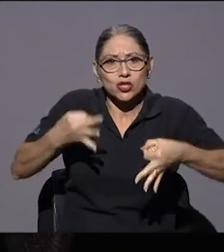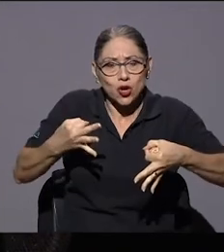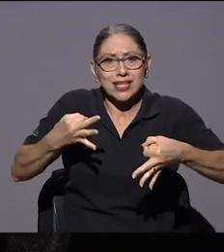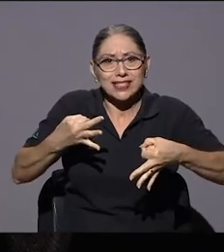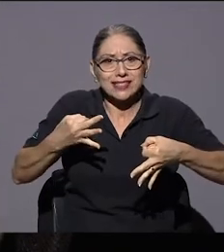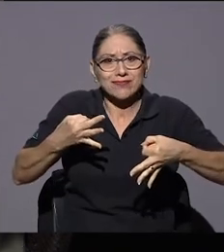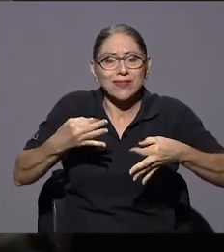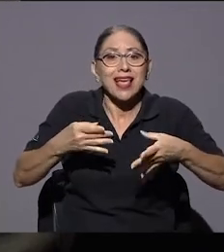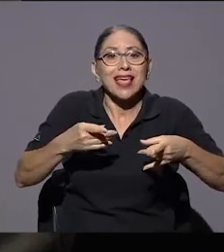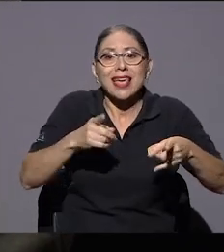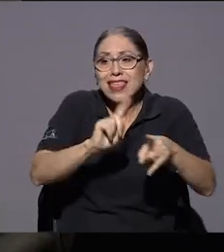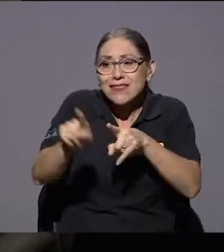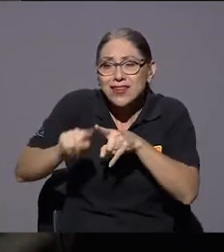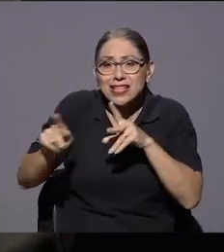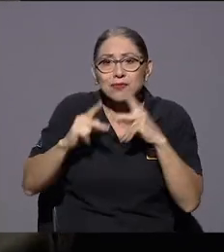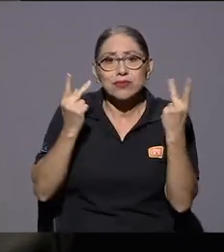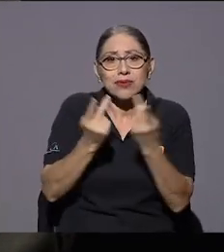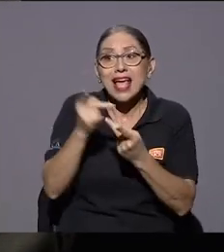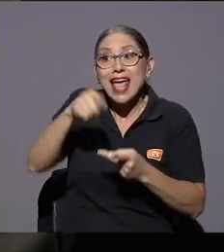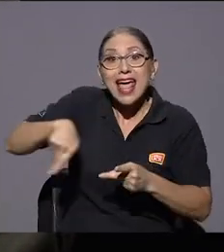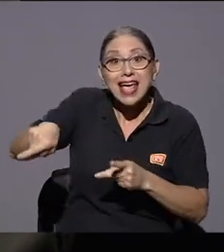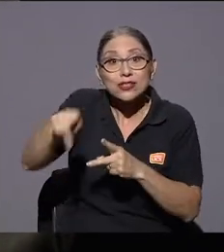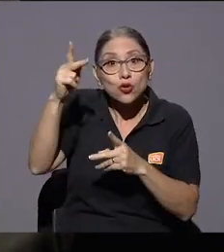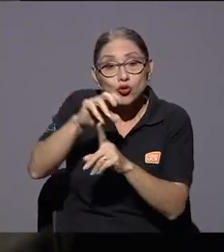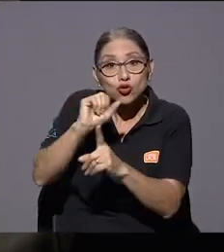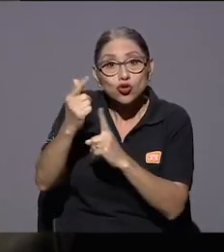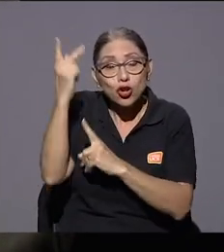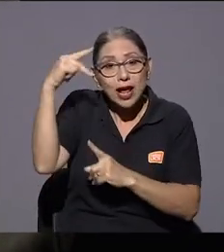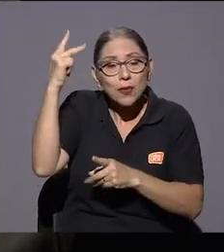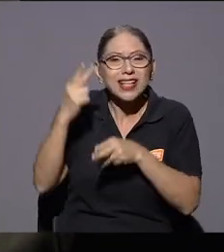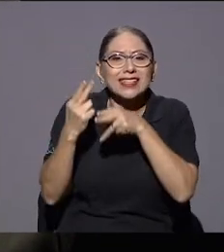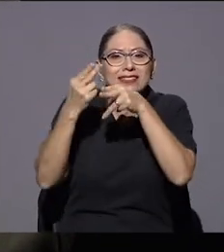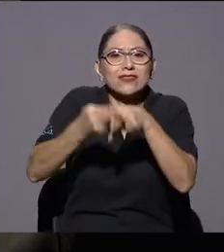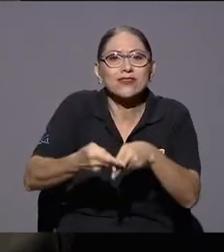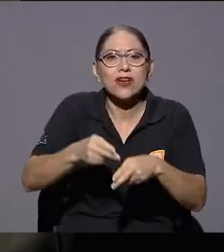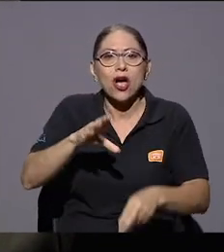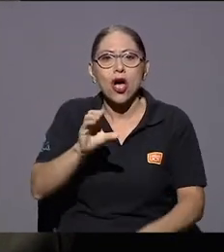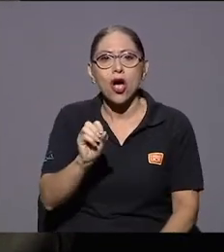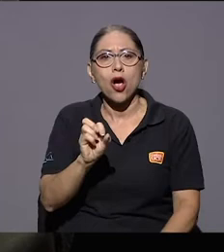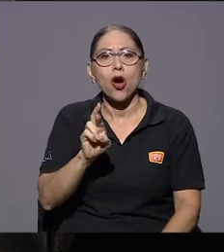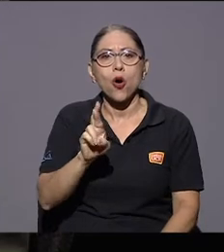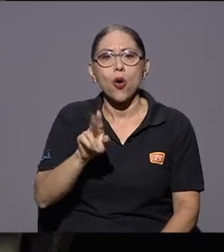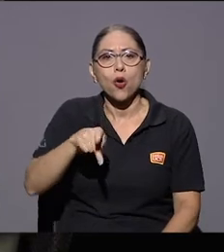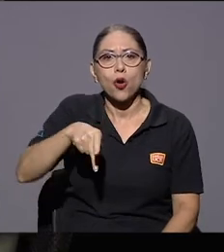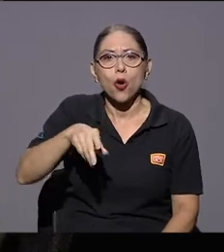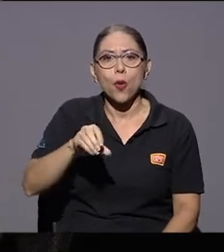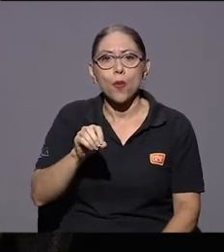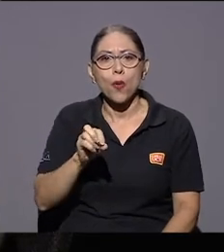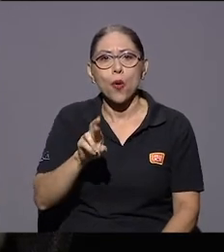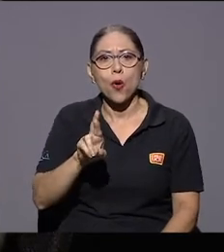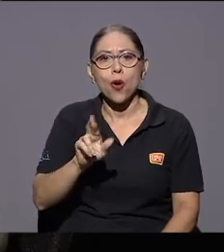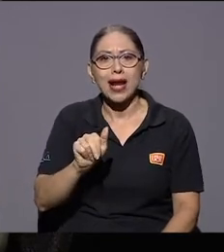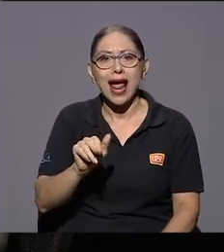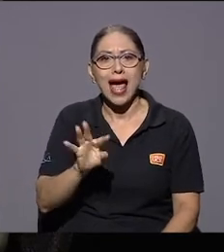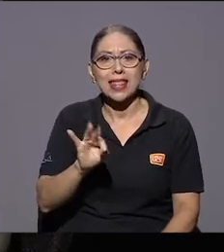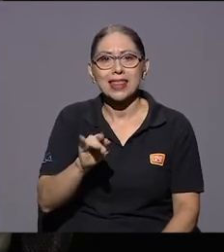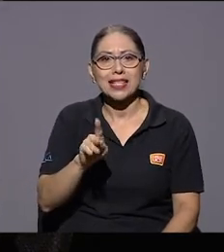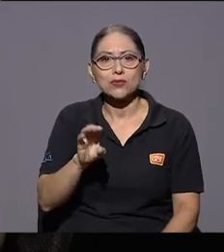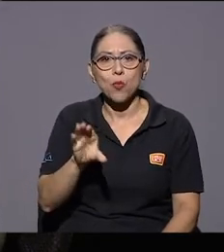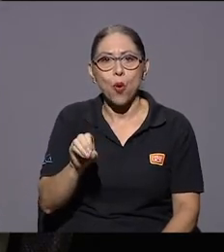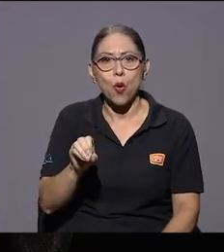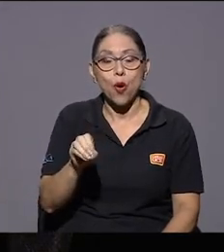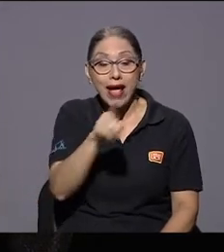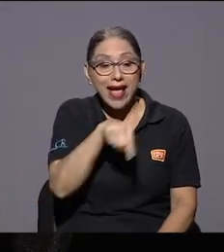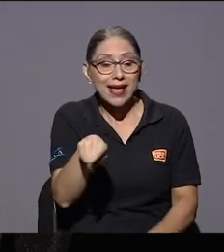lenguaje especializado de la sociología política se llama corporatismo, que es esos grupos de poder